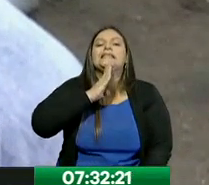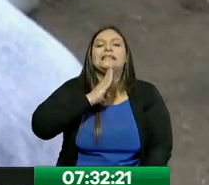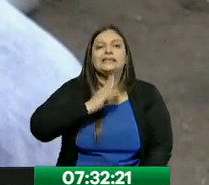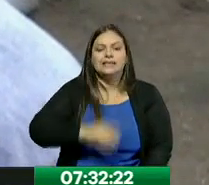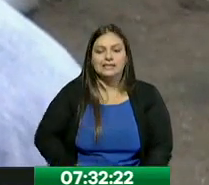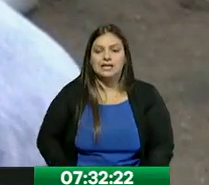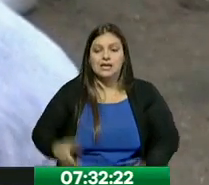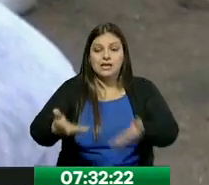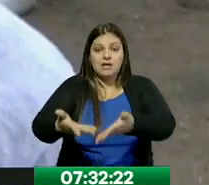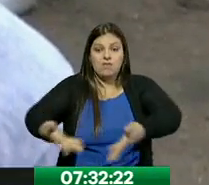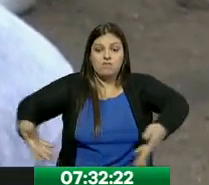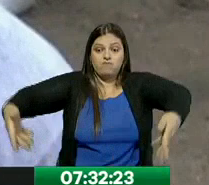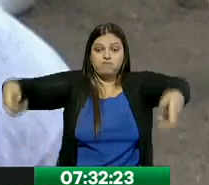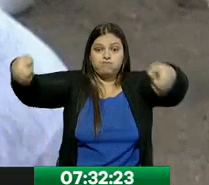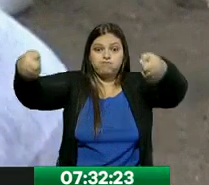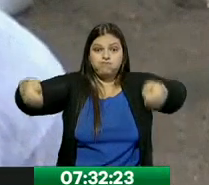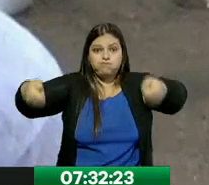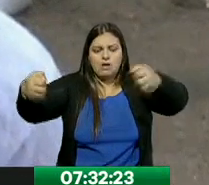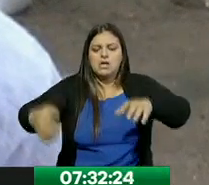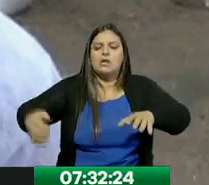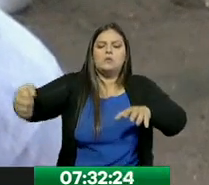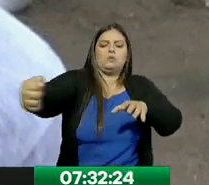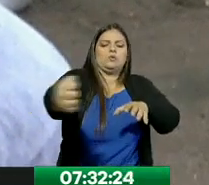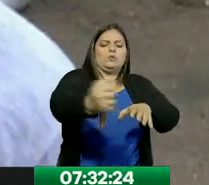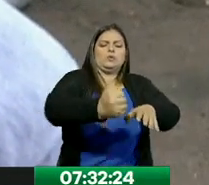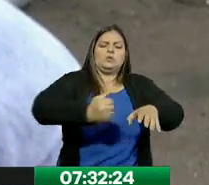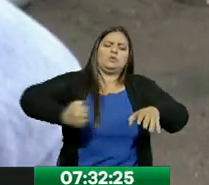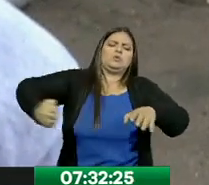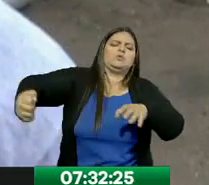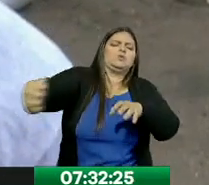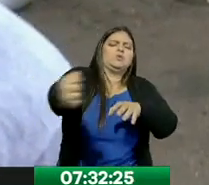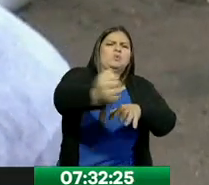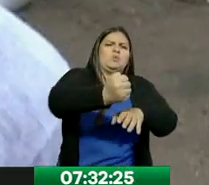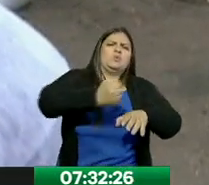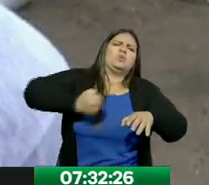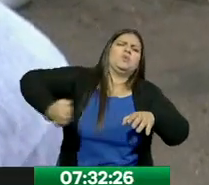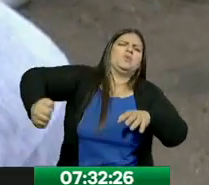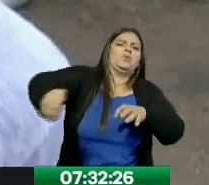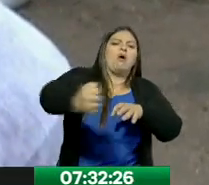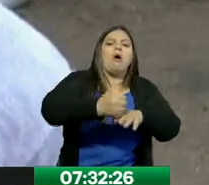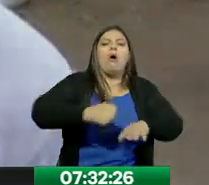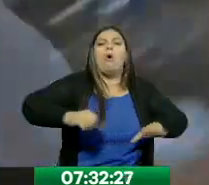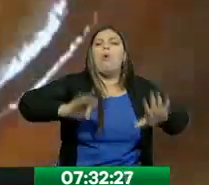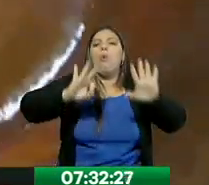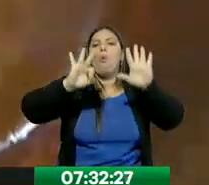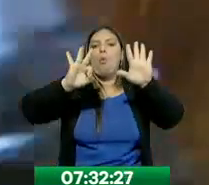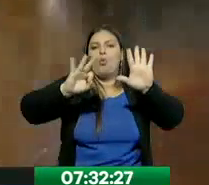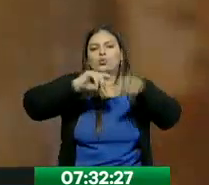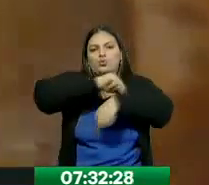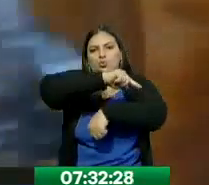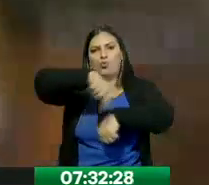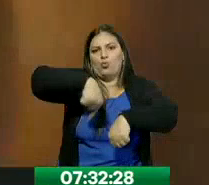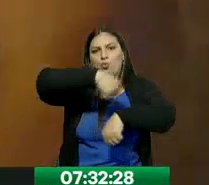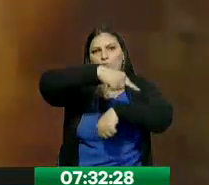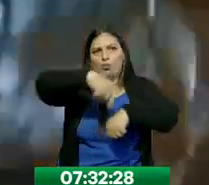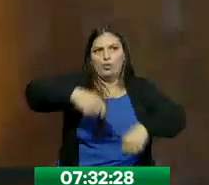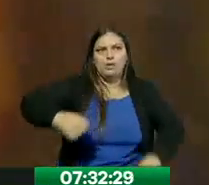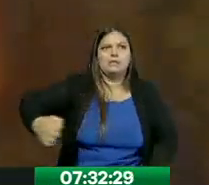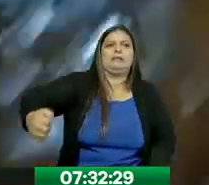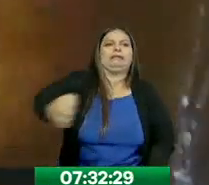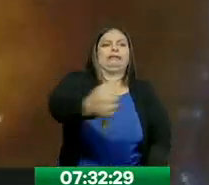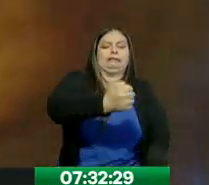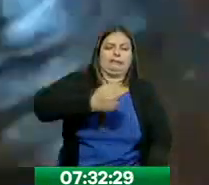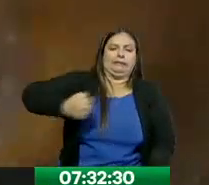hervida nos toma 8 horas para hervir lo que es el jugo de caña, que ya pasa el proceso que es la miel. Y mezclamos el